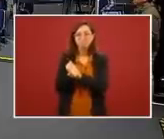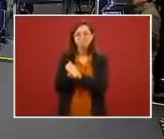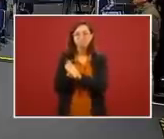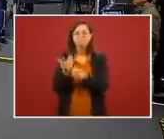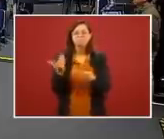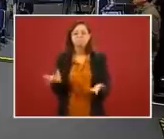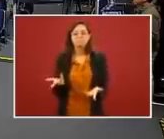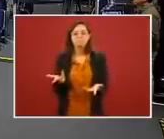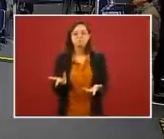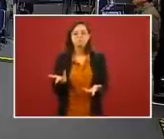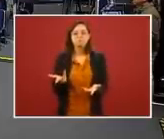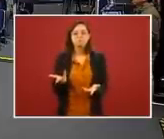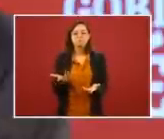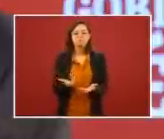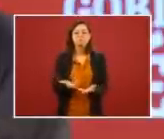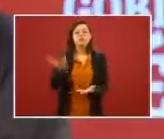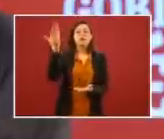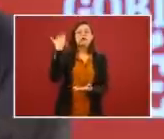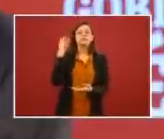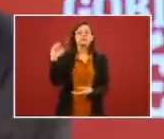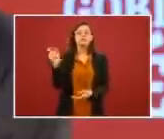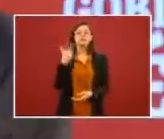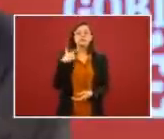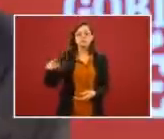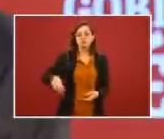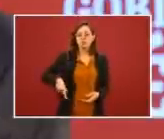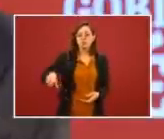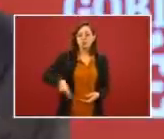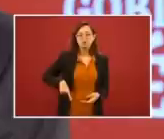a quienes les condonaban impuestos